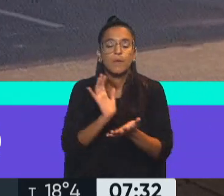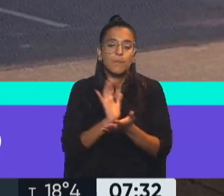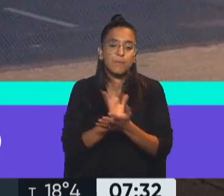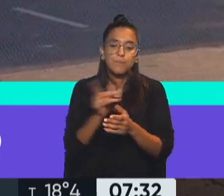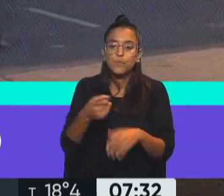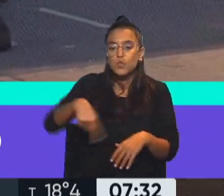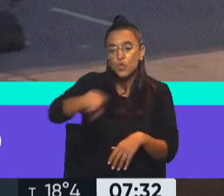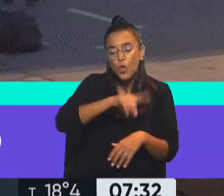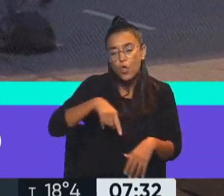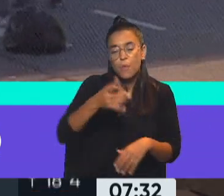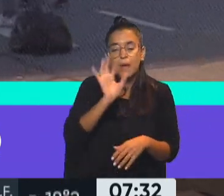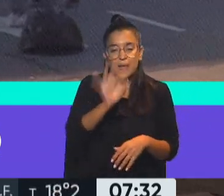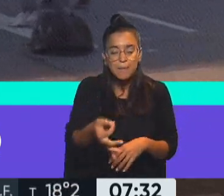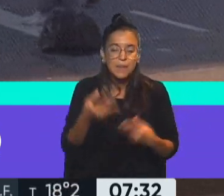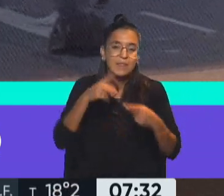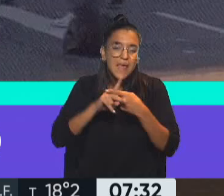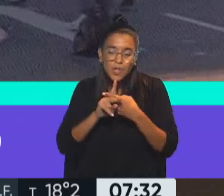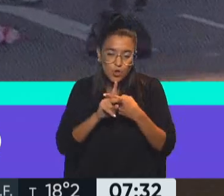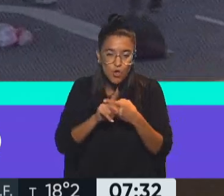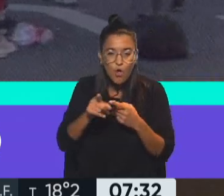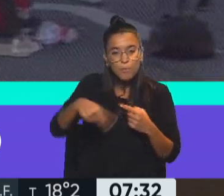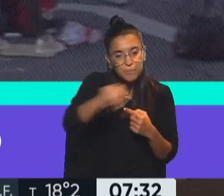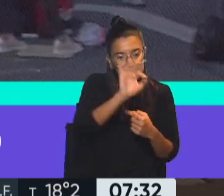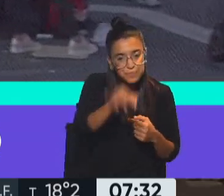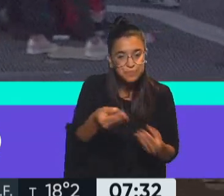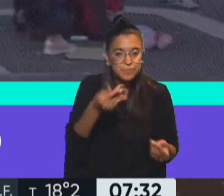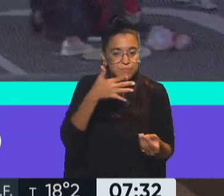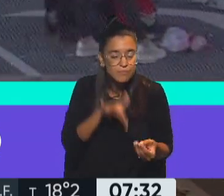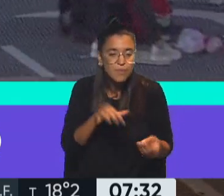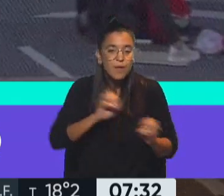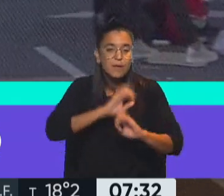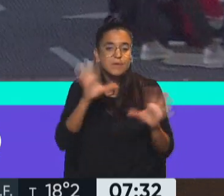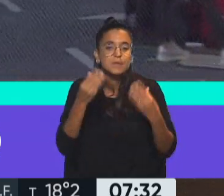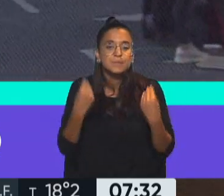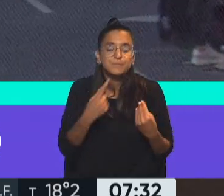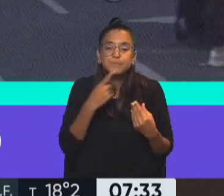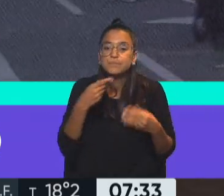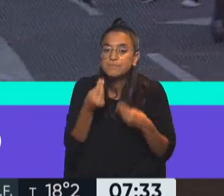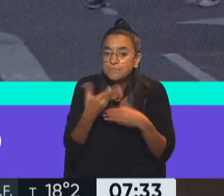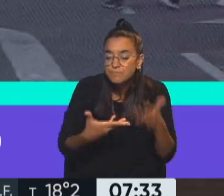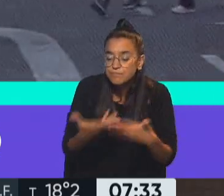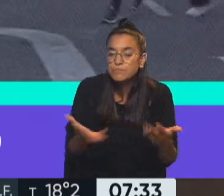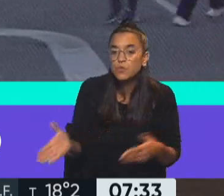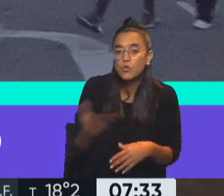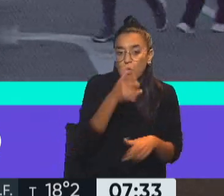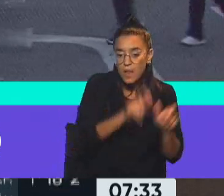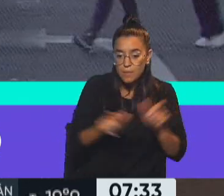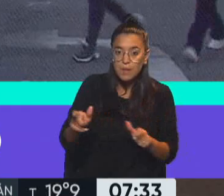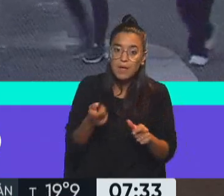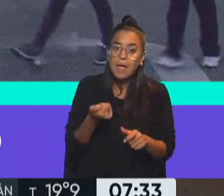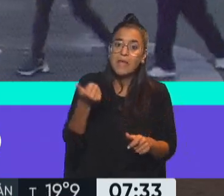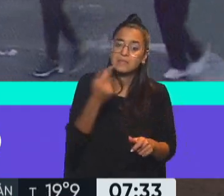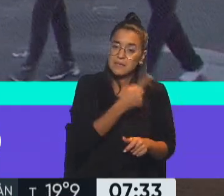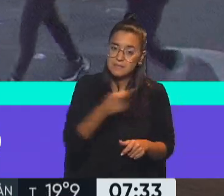mujer de a pie sin tanto tecnicismo para que se pueda entender que está ocurriendo porque en definitiva estamos definiendo el destino de todos los argentinos de acá casi a 100